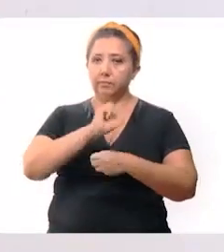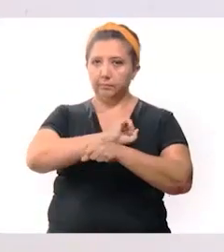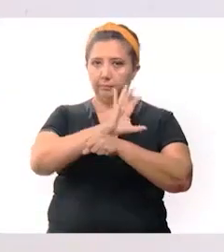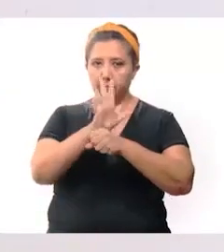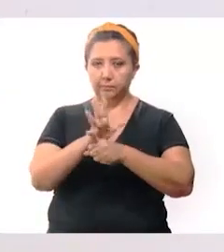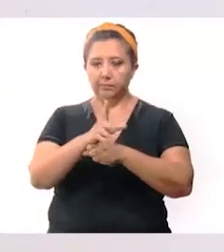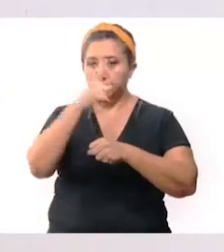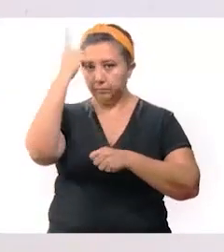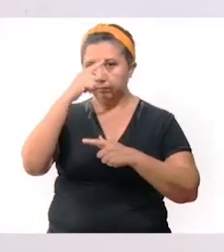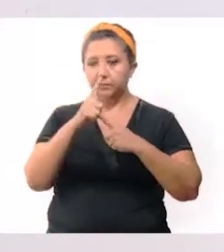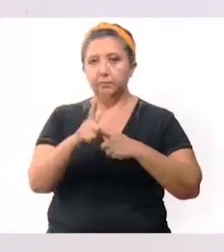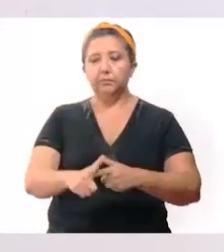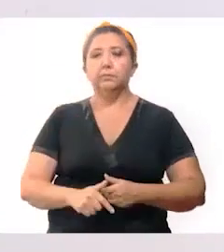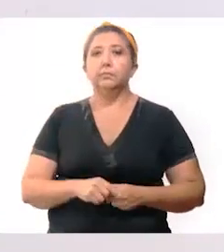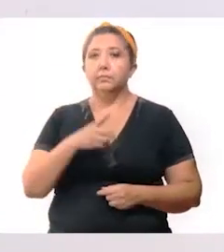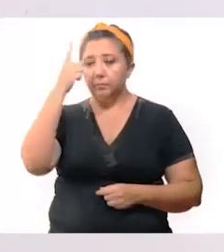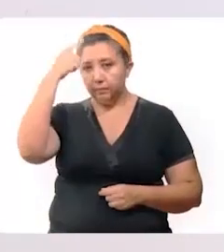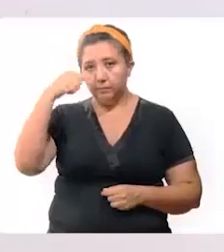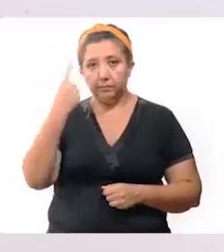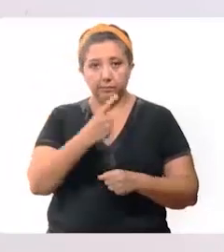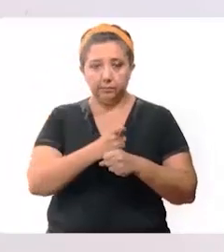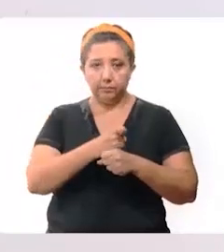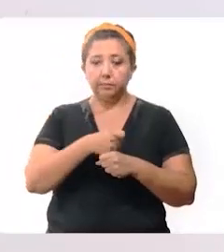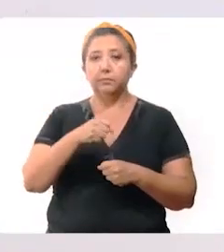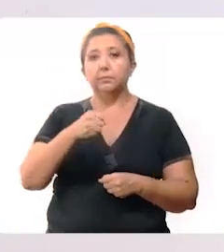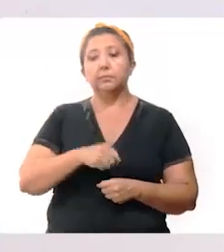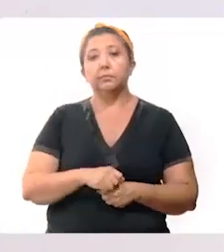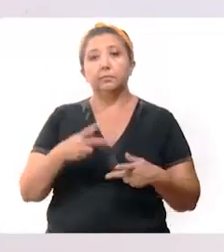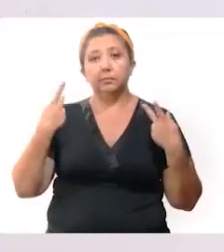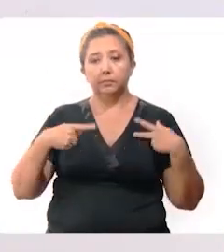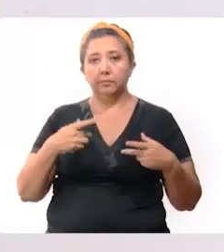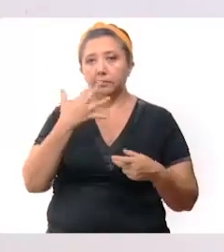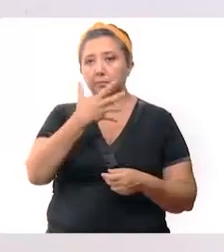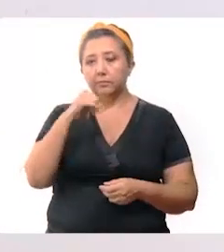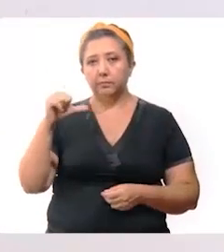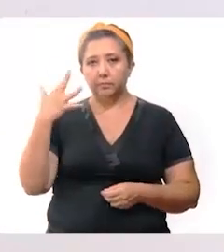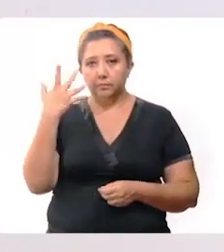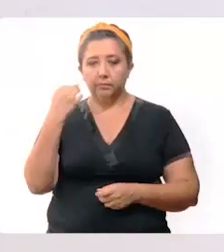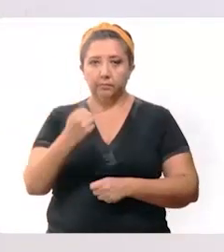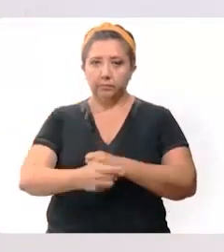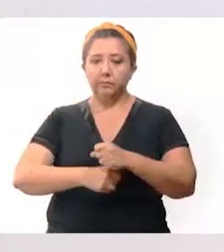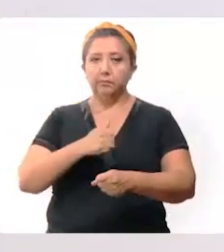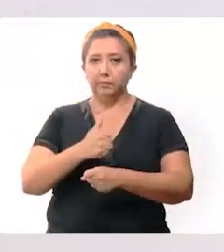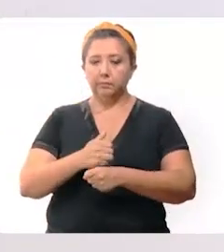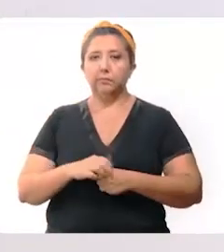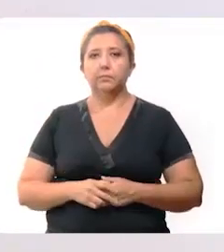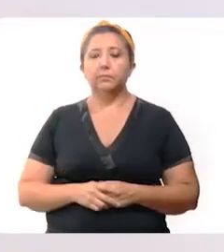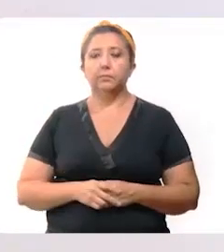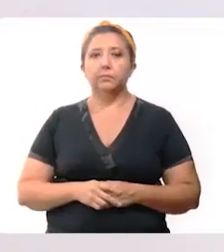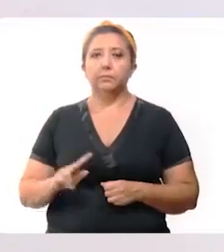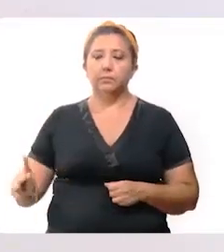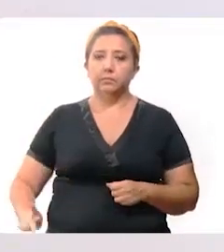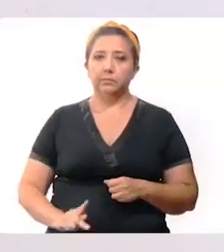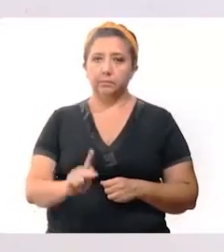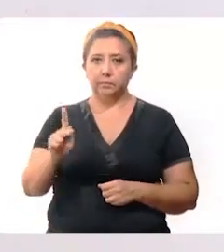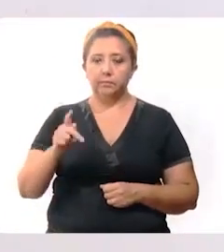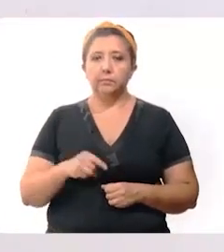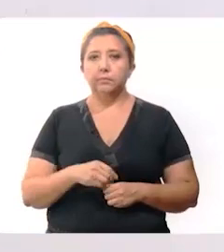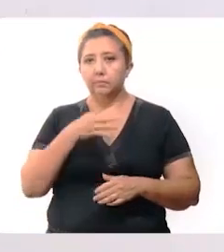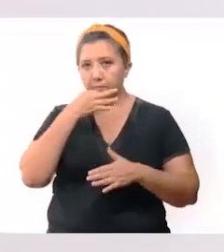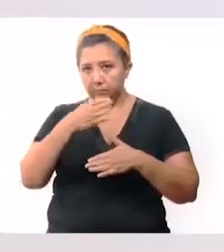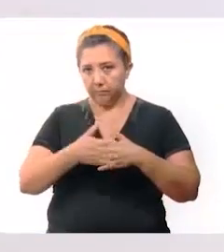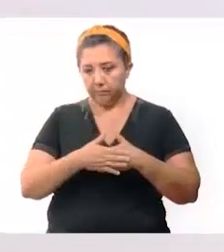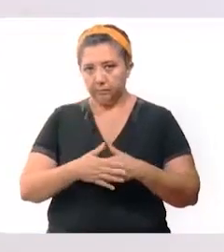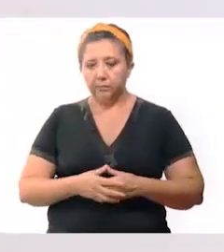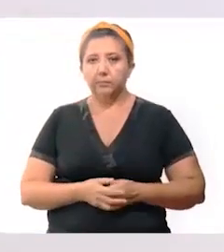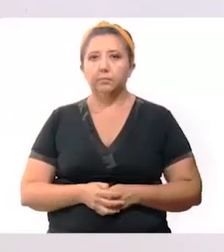coronavirus para continuar con la aplicación de las primeras dosis para personas de 50 a 59 años de edad en municipios que se darán a